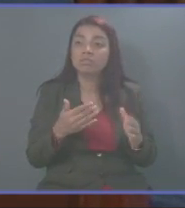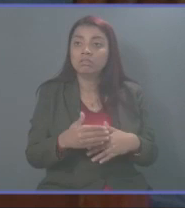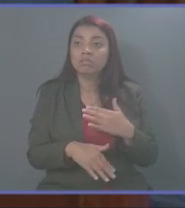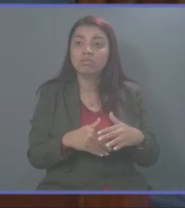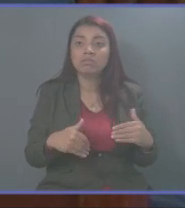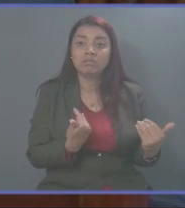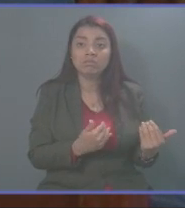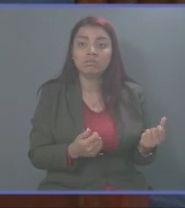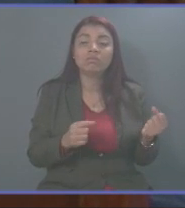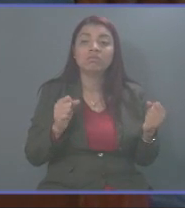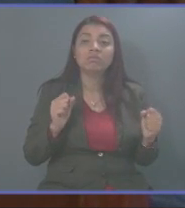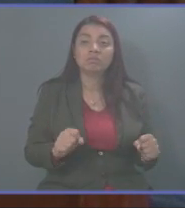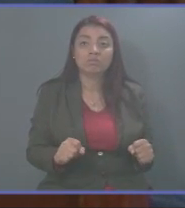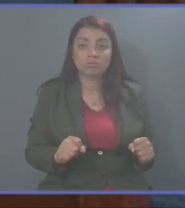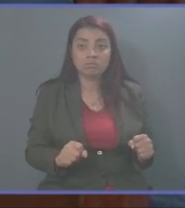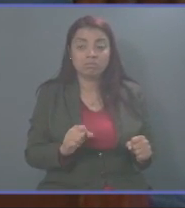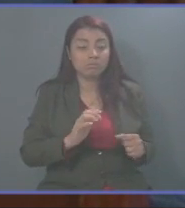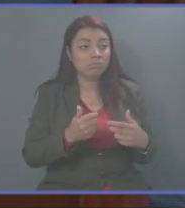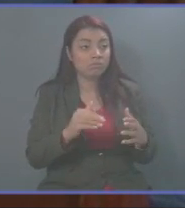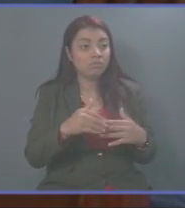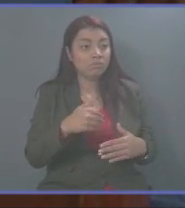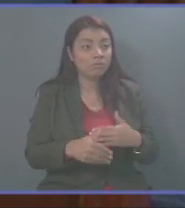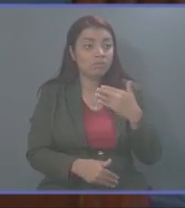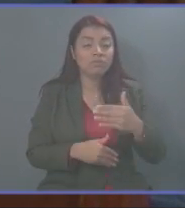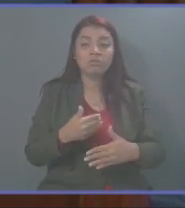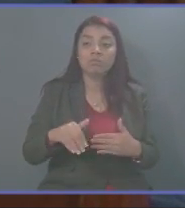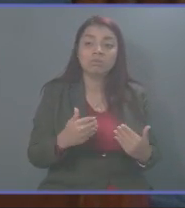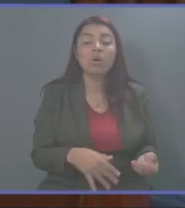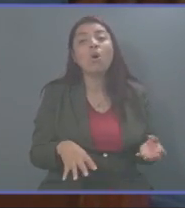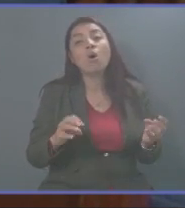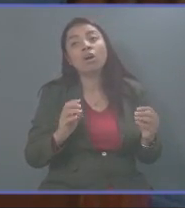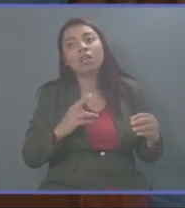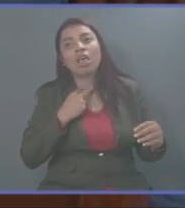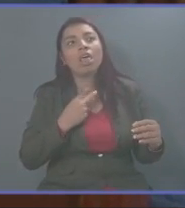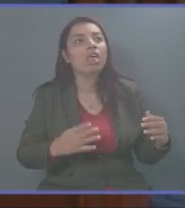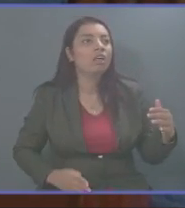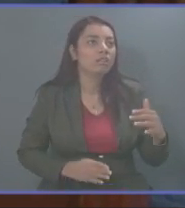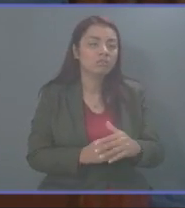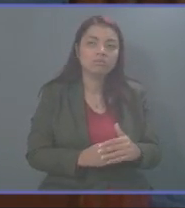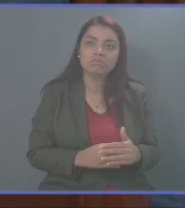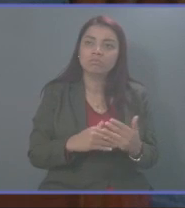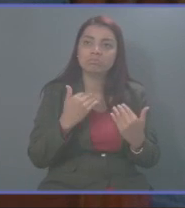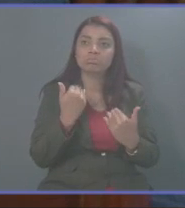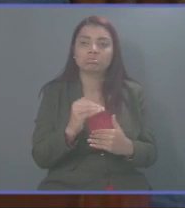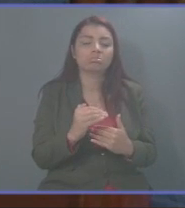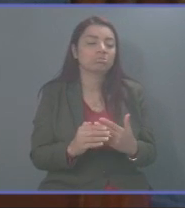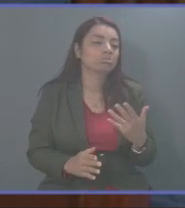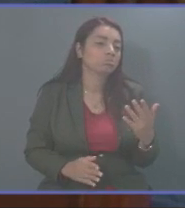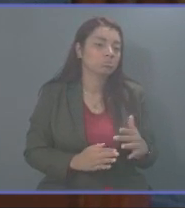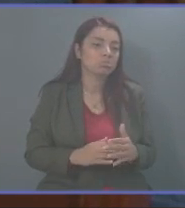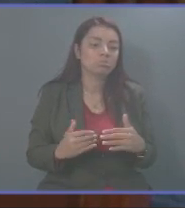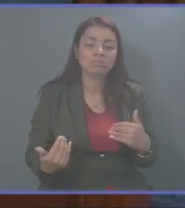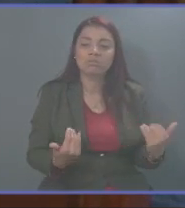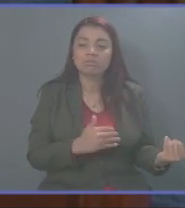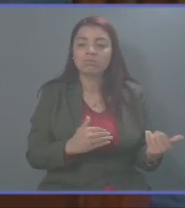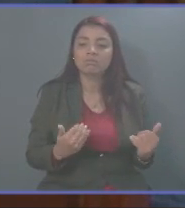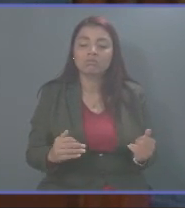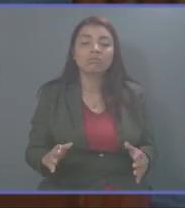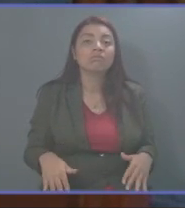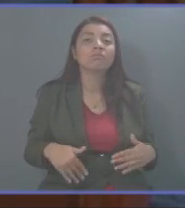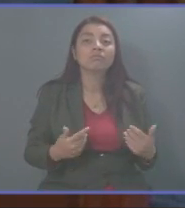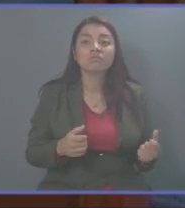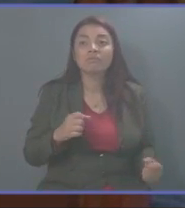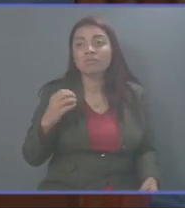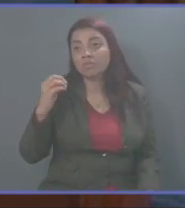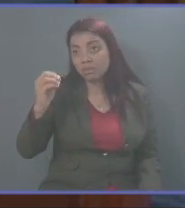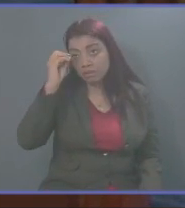residuos serán manejados en sus diferentes etapas o que impidan, limiten o interfieran con las actividades de reciclaje y